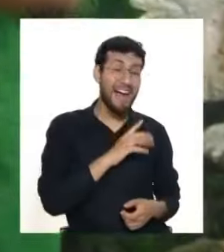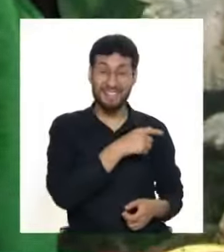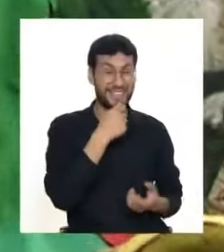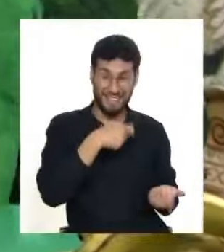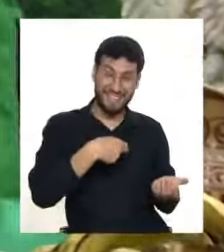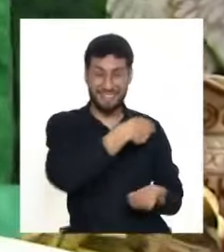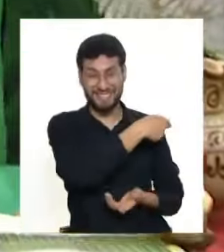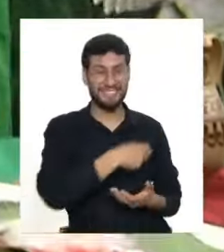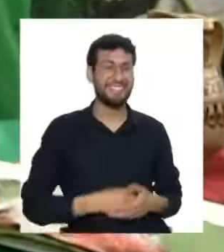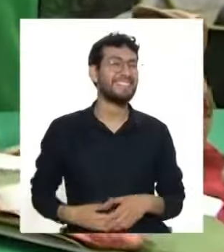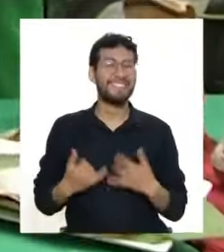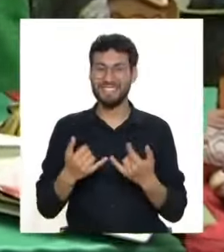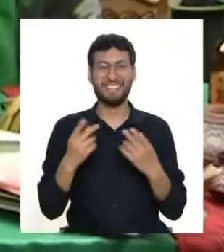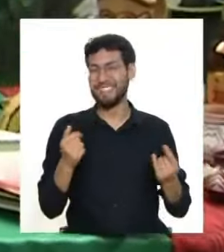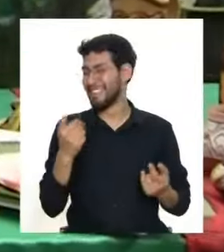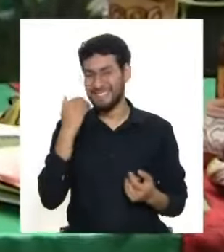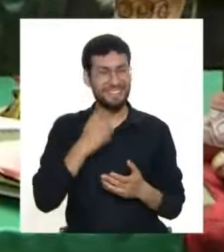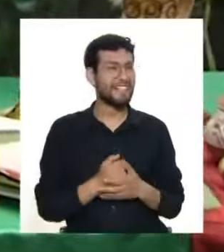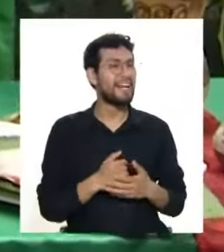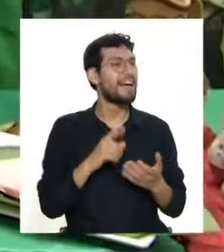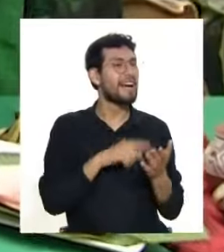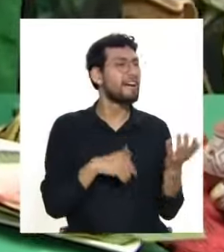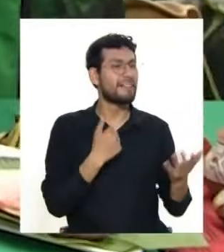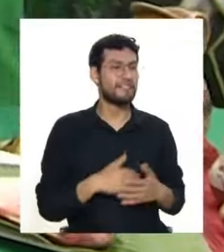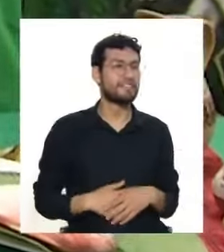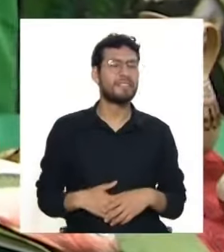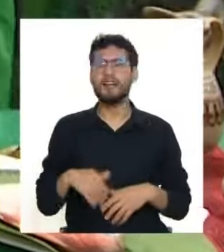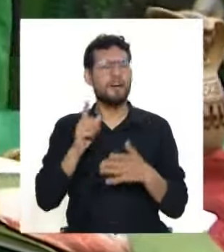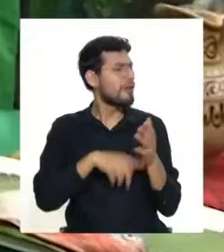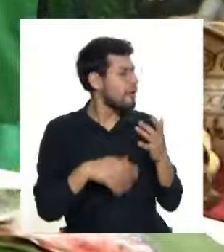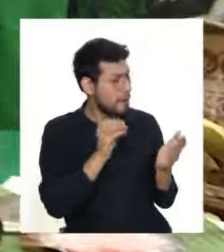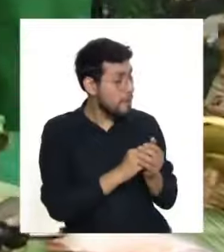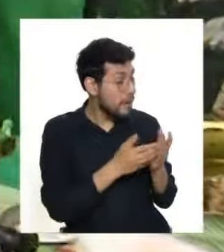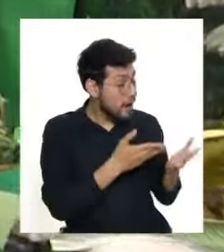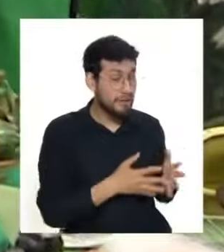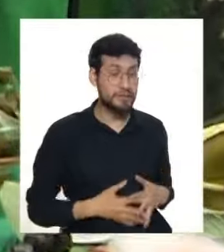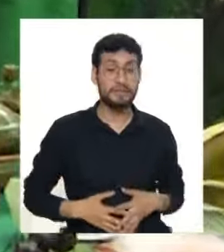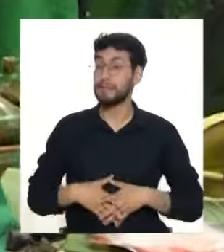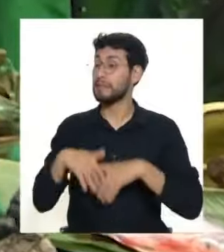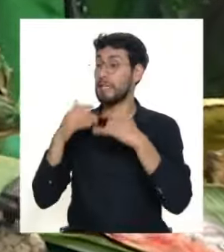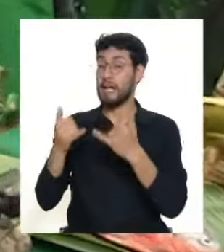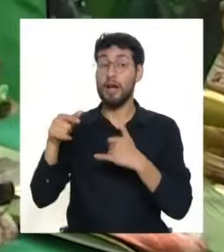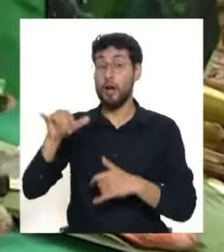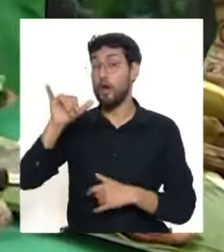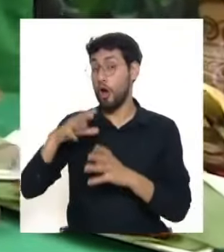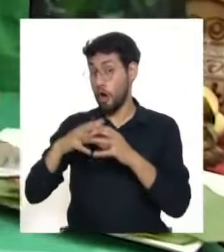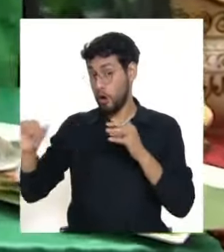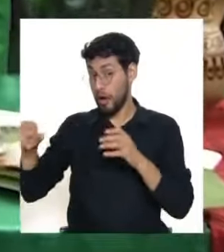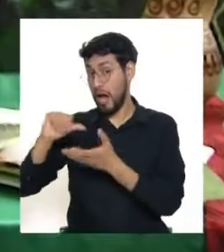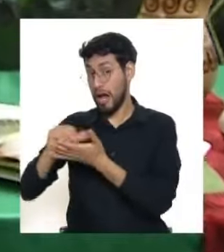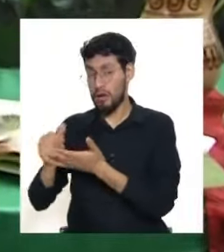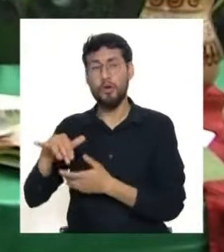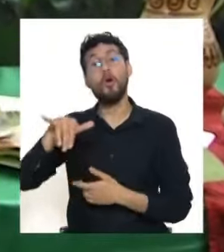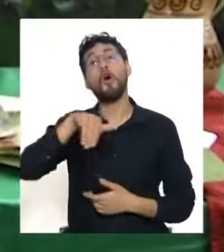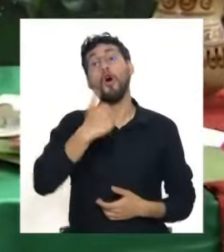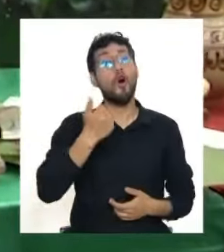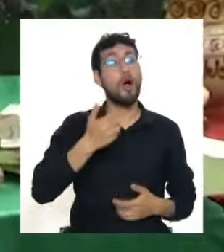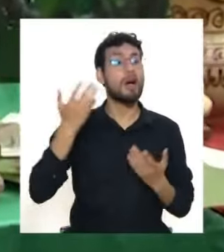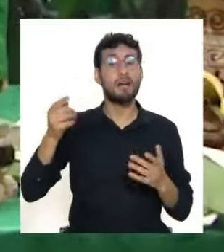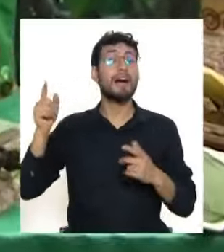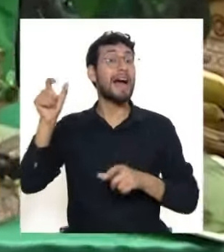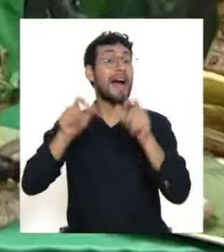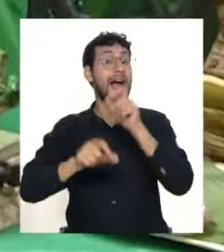comer. Él ya vino a degustar de frente. ¿Qué más tenemos? Ese es el juane de yuca. ¿Qué más tenemos por aquí? Bueno, este es de yuca con arroz. Ahora tenemos